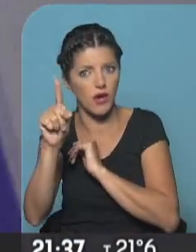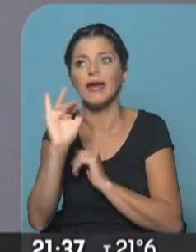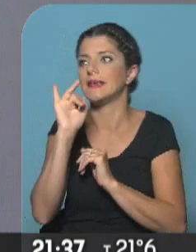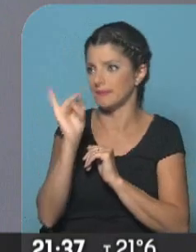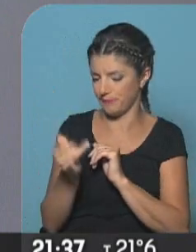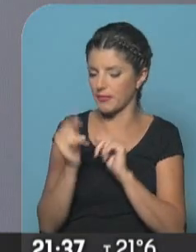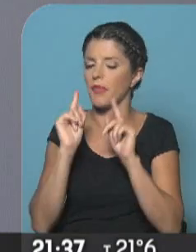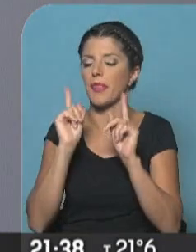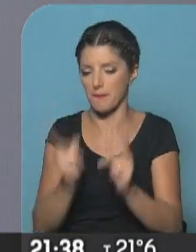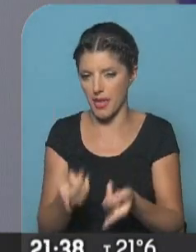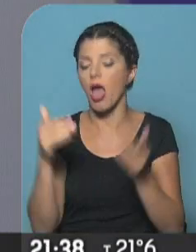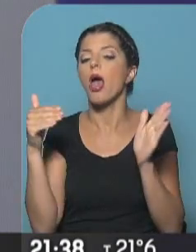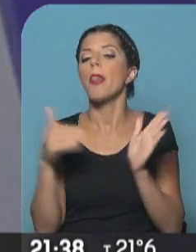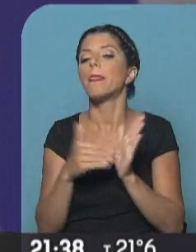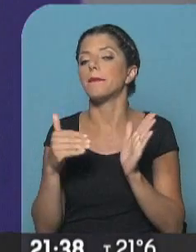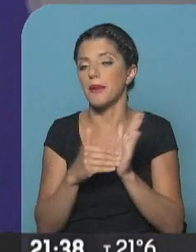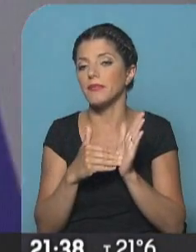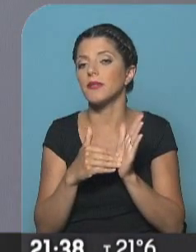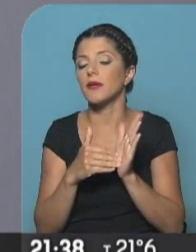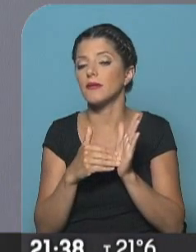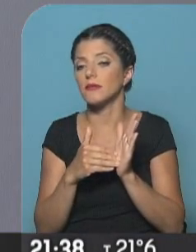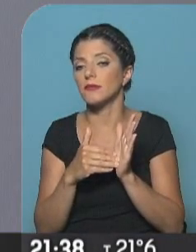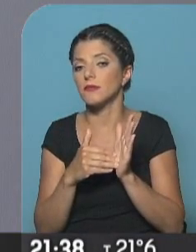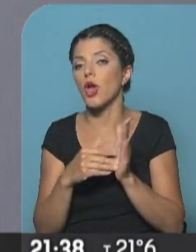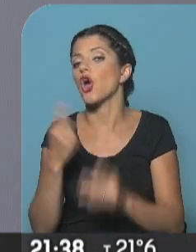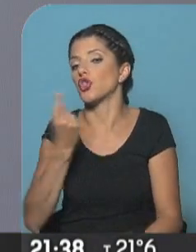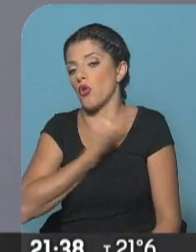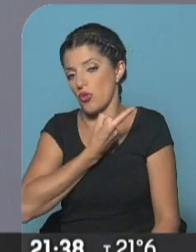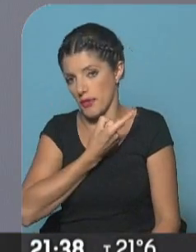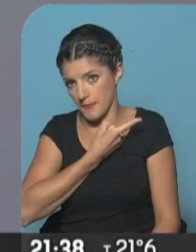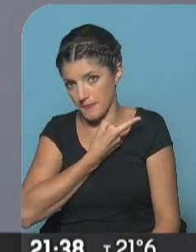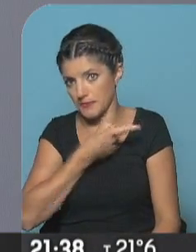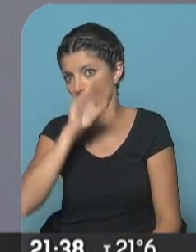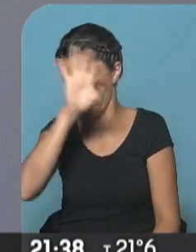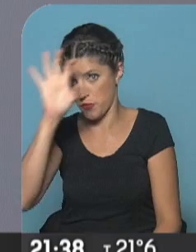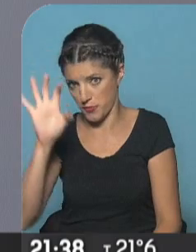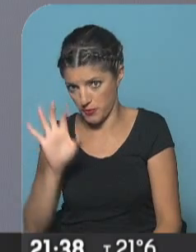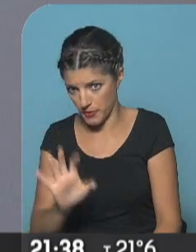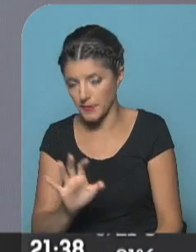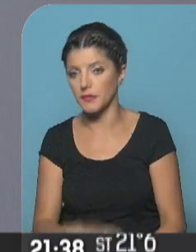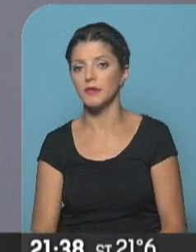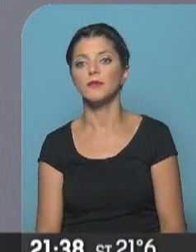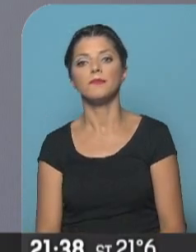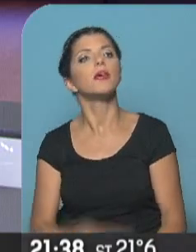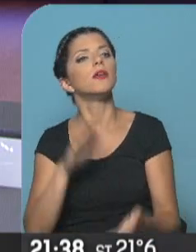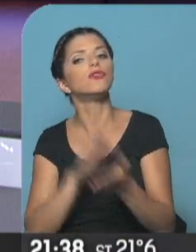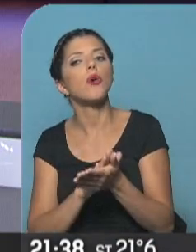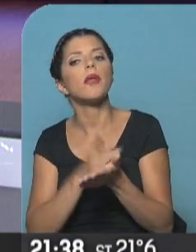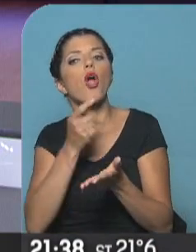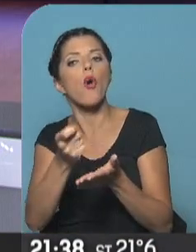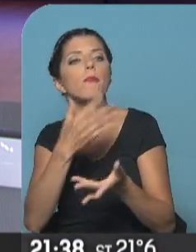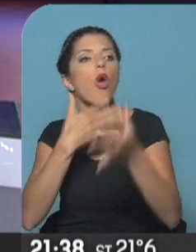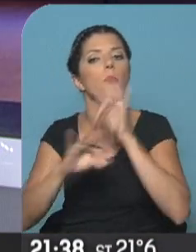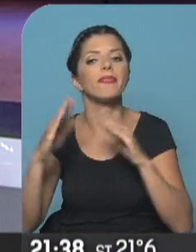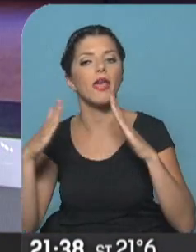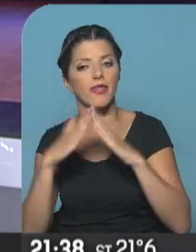que ver con dónde está ubicada el desarrollo de la actividad esencial de la empresa. ¿Y la transferencia de inmuebles?